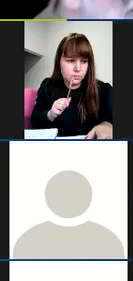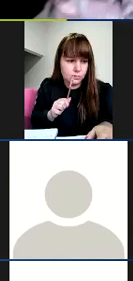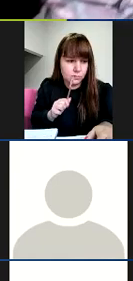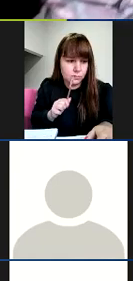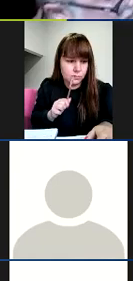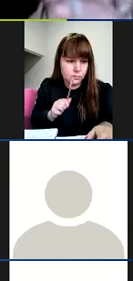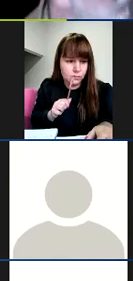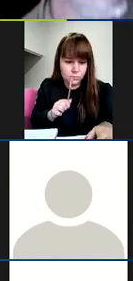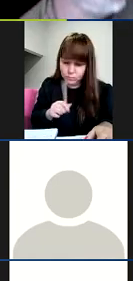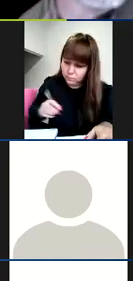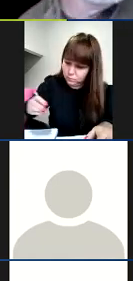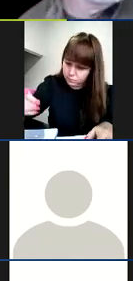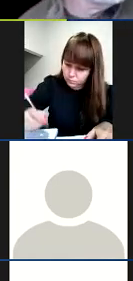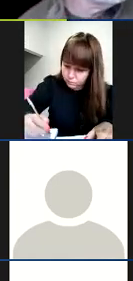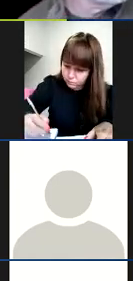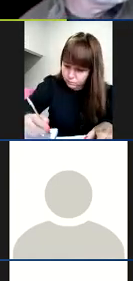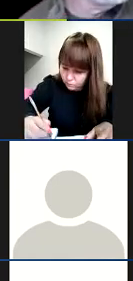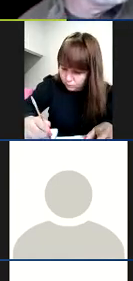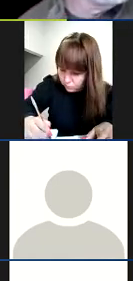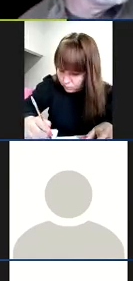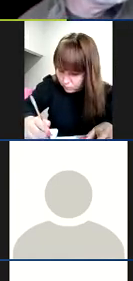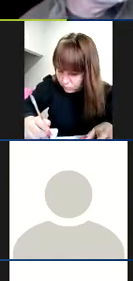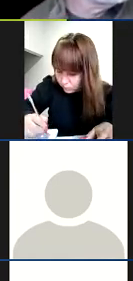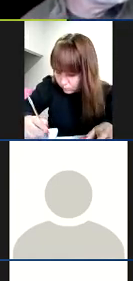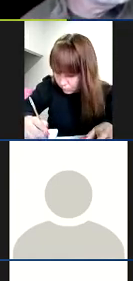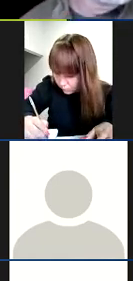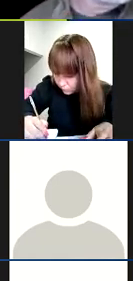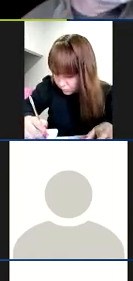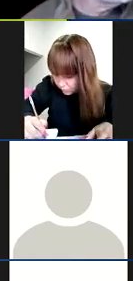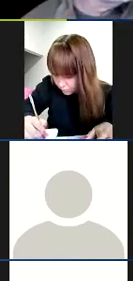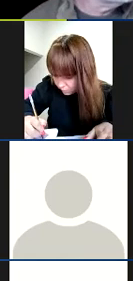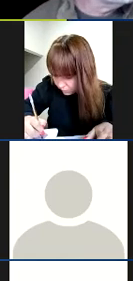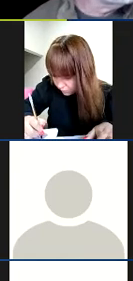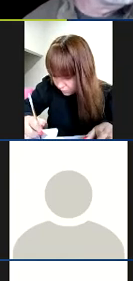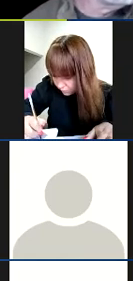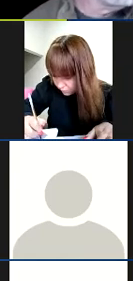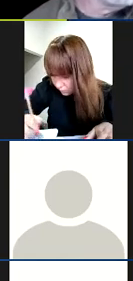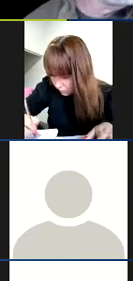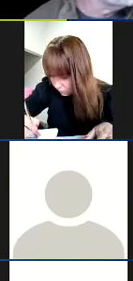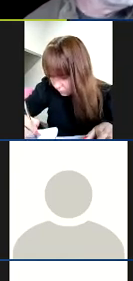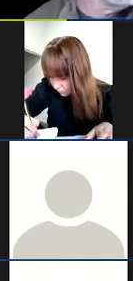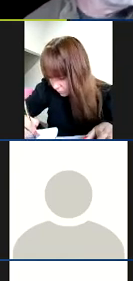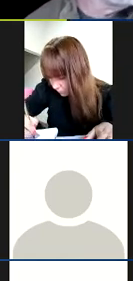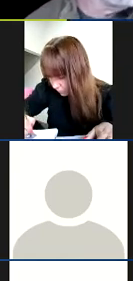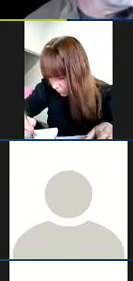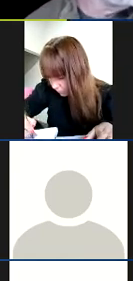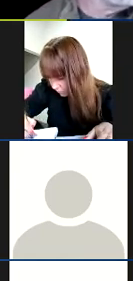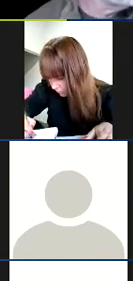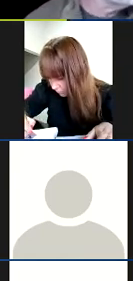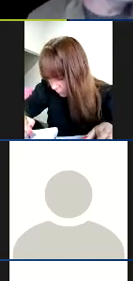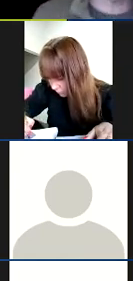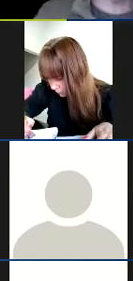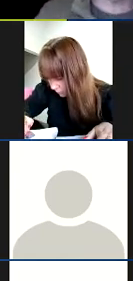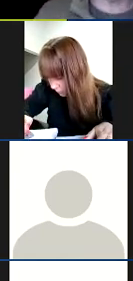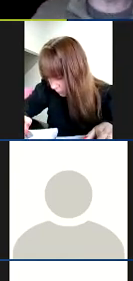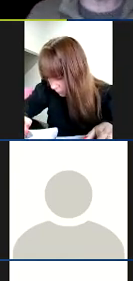moneda argentina, y la mención del aporte de cada socio. En el caso de las sociedades unipersonales, el capital social debe ser